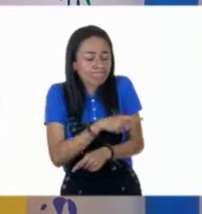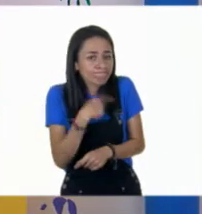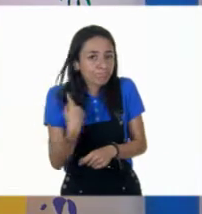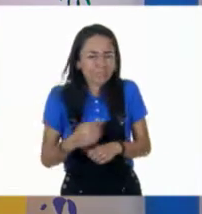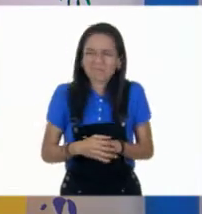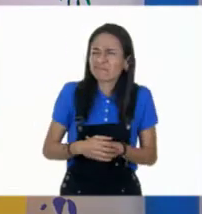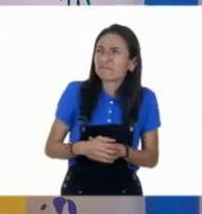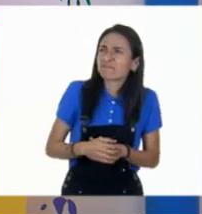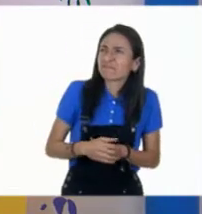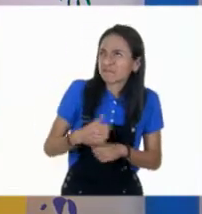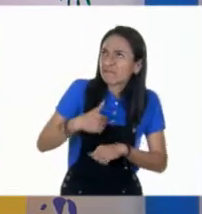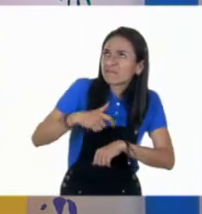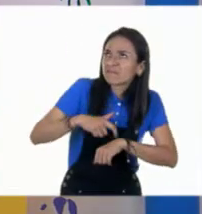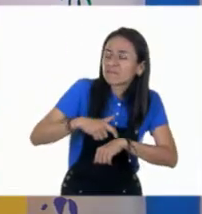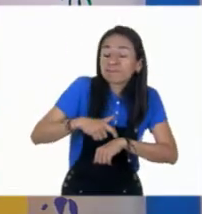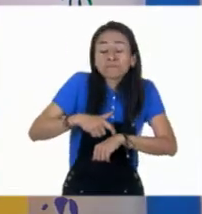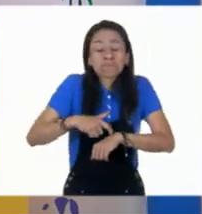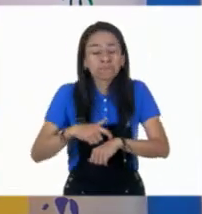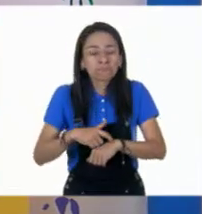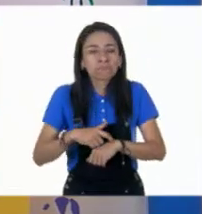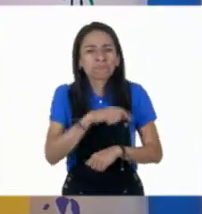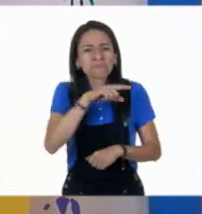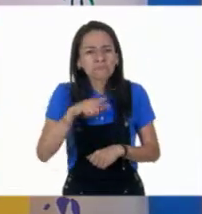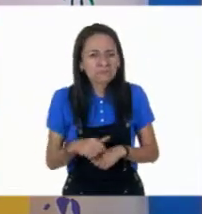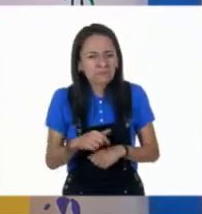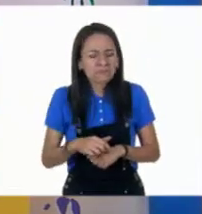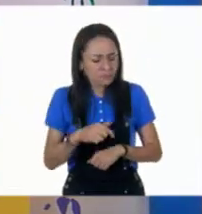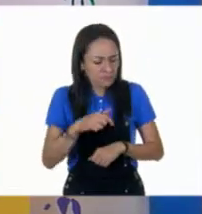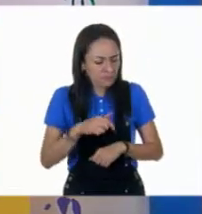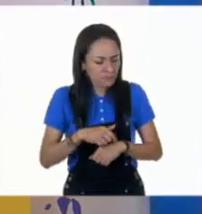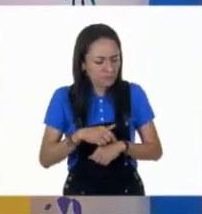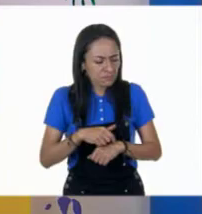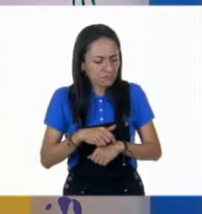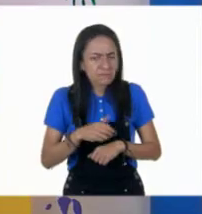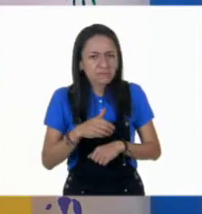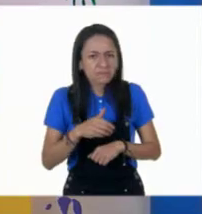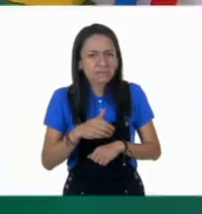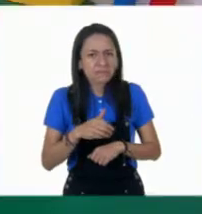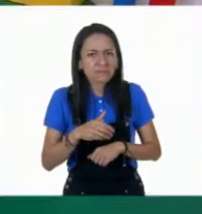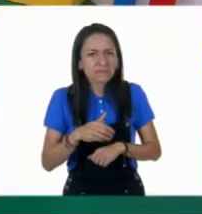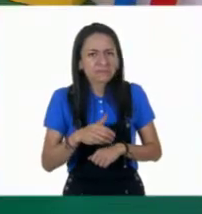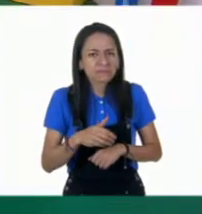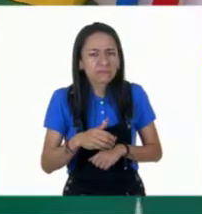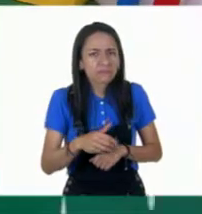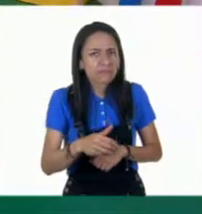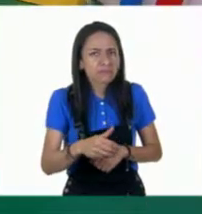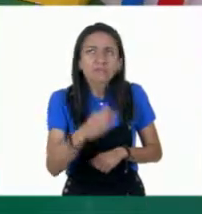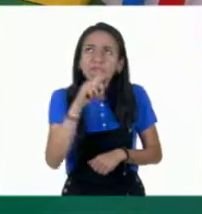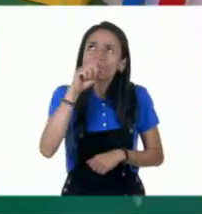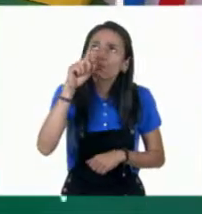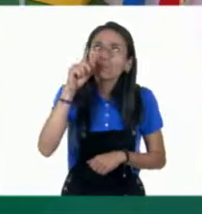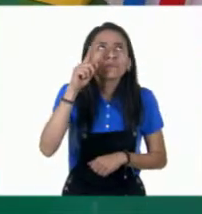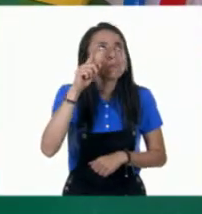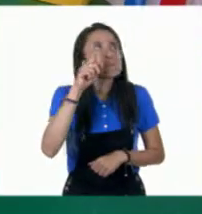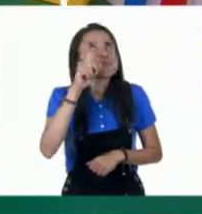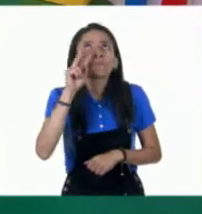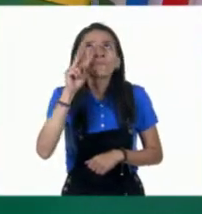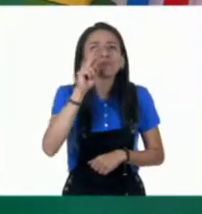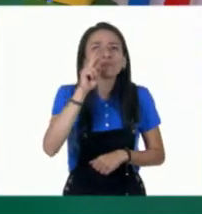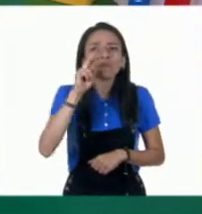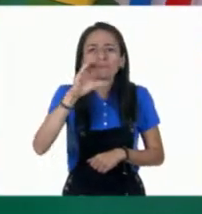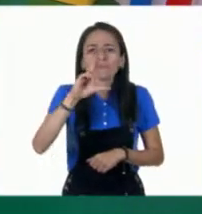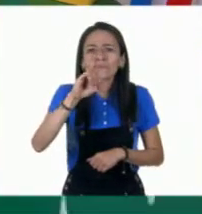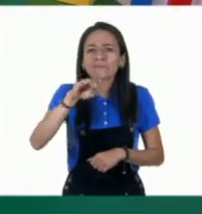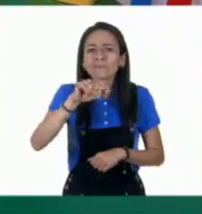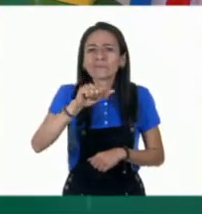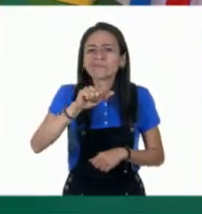Conforme pasó el tiempo, me di cuenta que el clima no era el mismo. Ajá. Y entonces llegaron las lluvias. Cuando